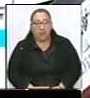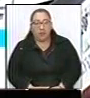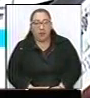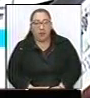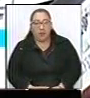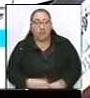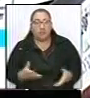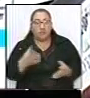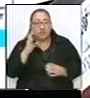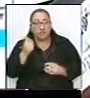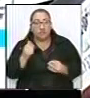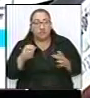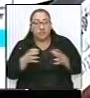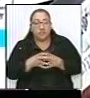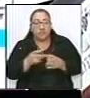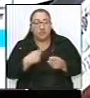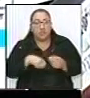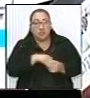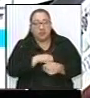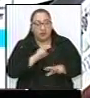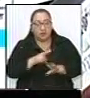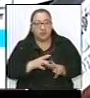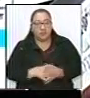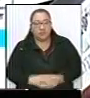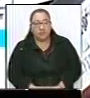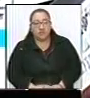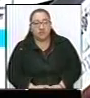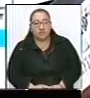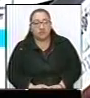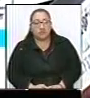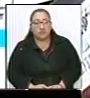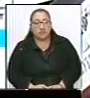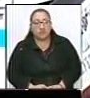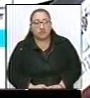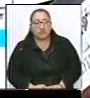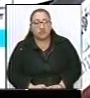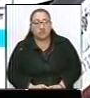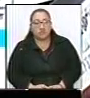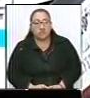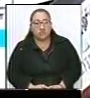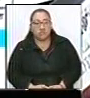monarquía constitucional que hoy día rige en España. Claro, lo que pasa es que hay